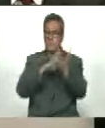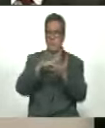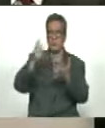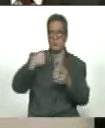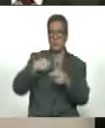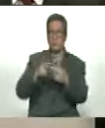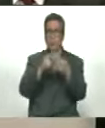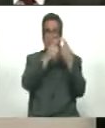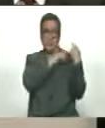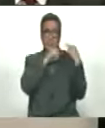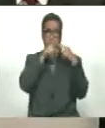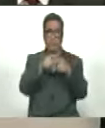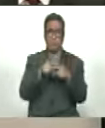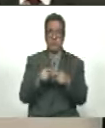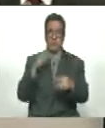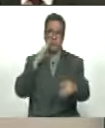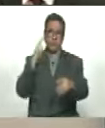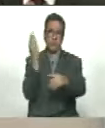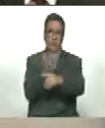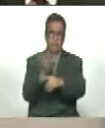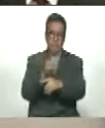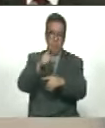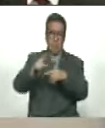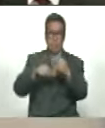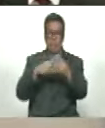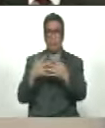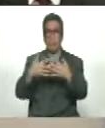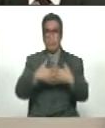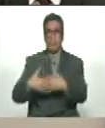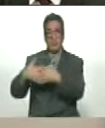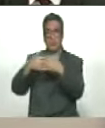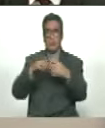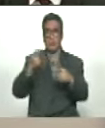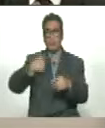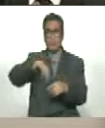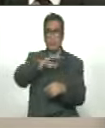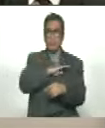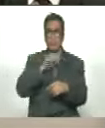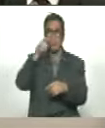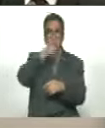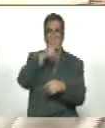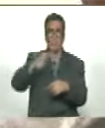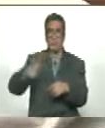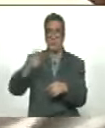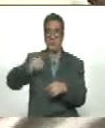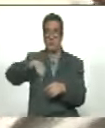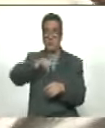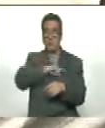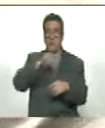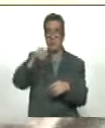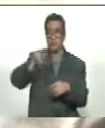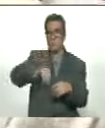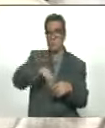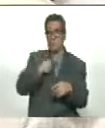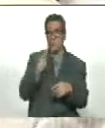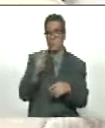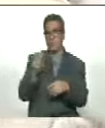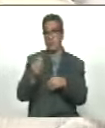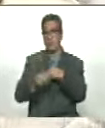que representa la arremetida feroz del imperialismo yanqui contra nuestro pueblo, nosotros no podemos ser